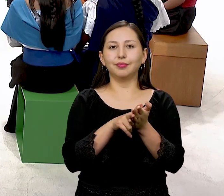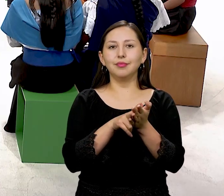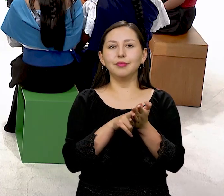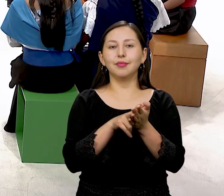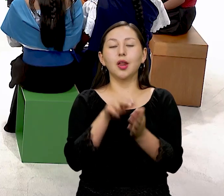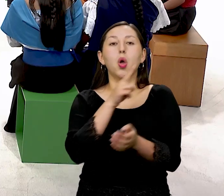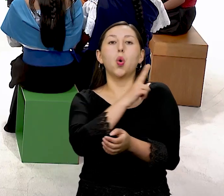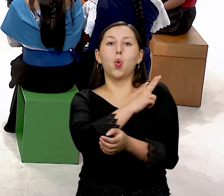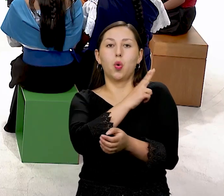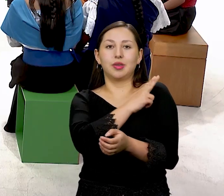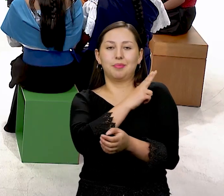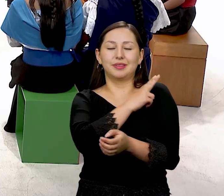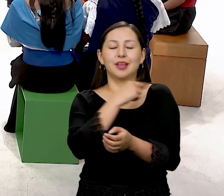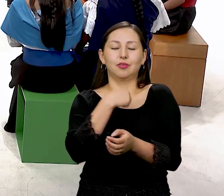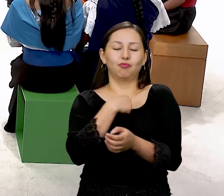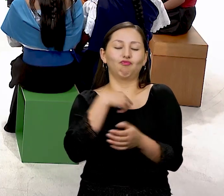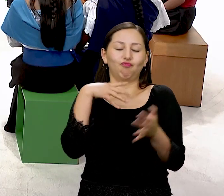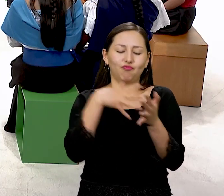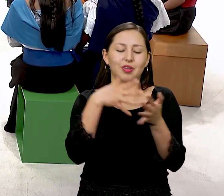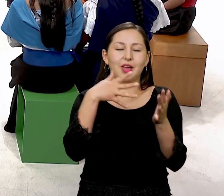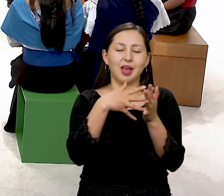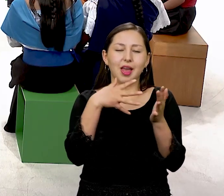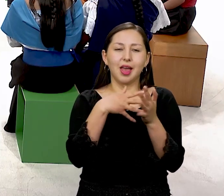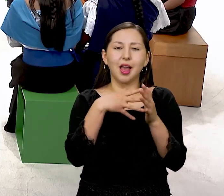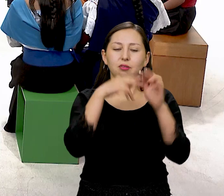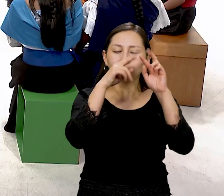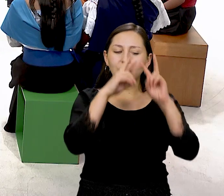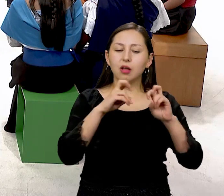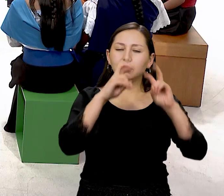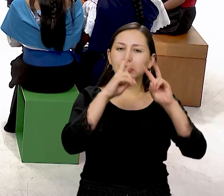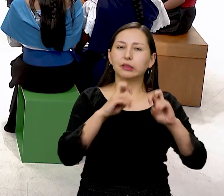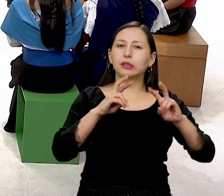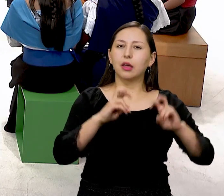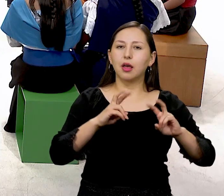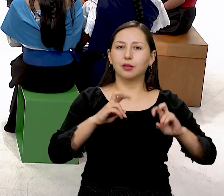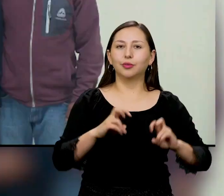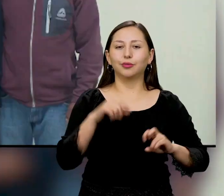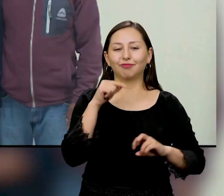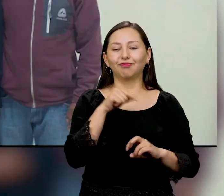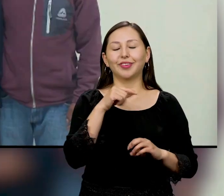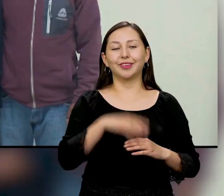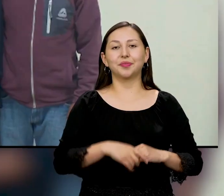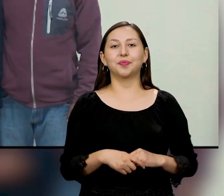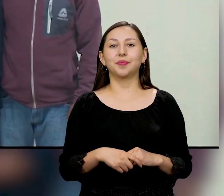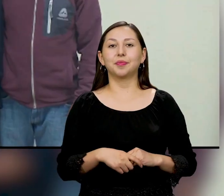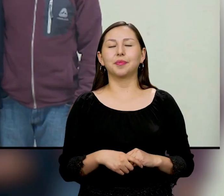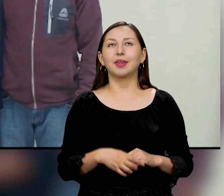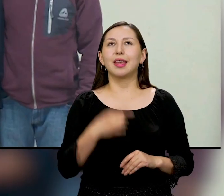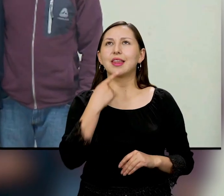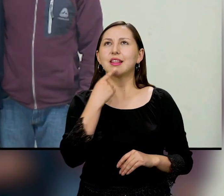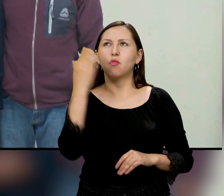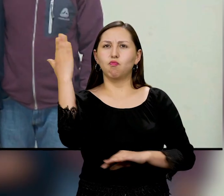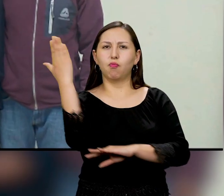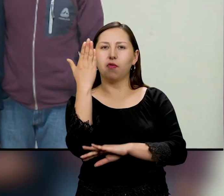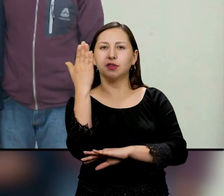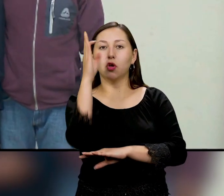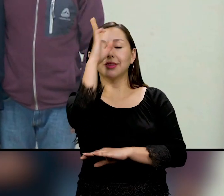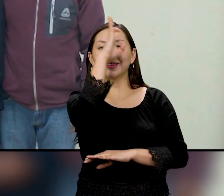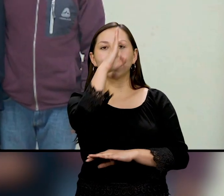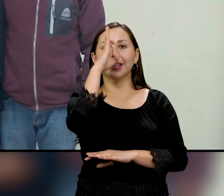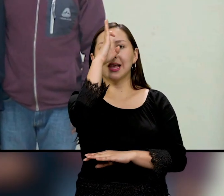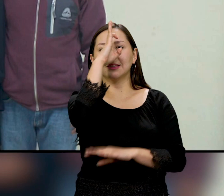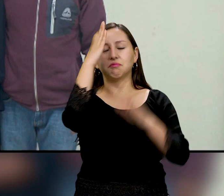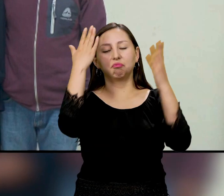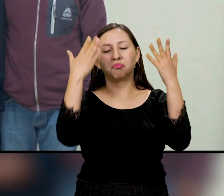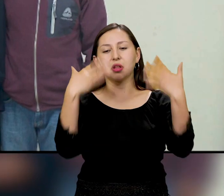y fue ligado a mi universidad en la que yo estudié, porque por lo general siempre decían, escojan una tesis, yo quería